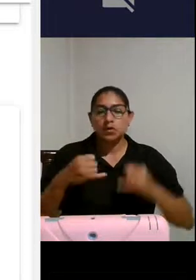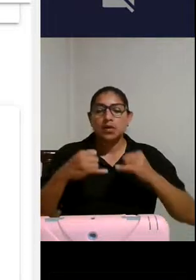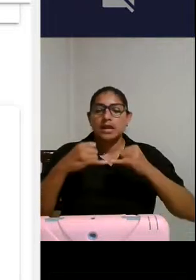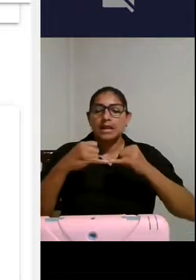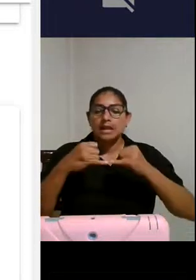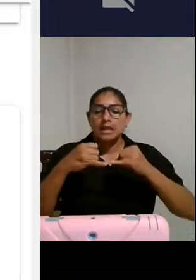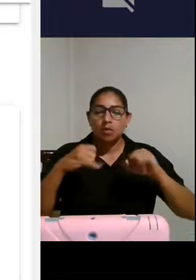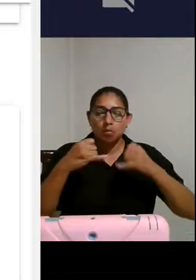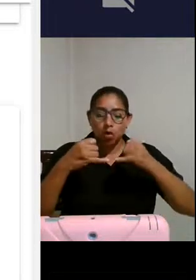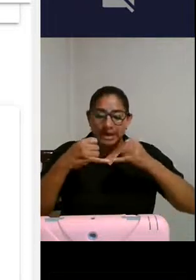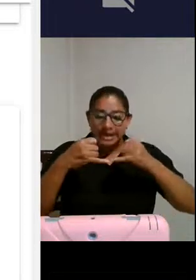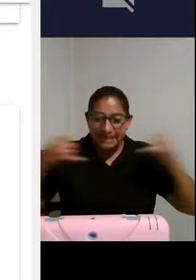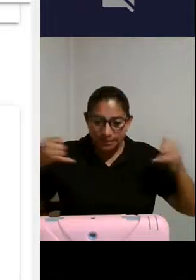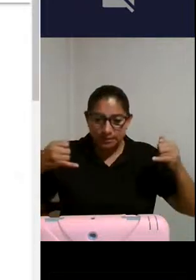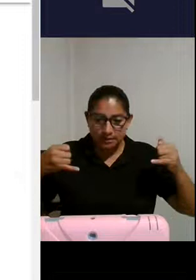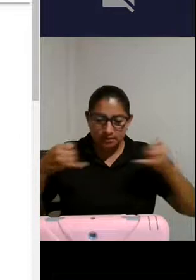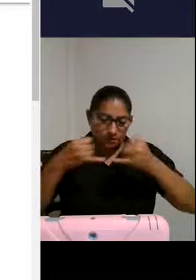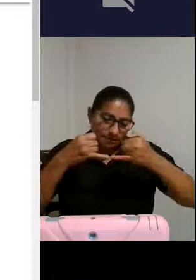número 2.